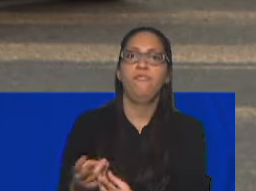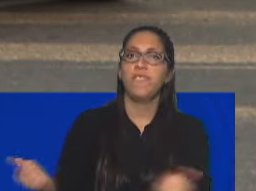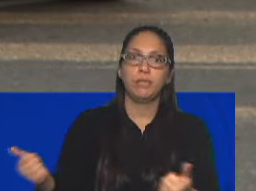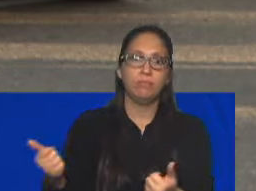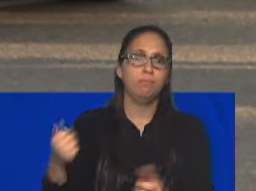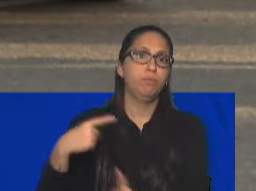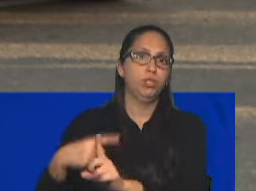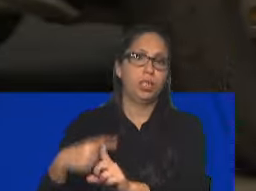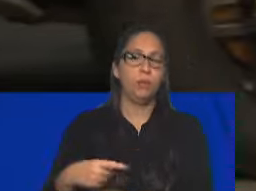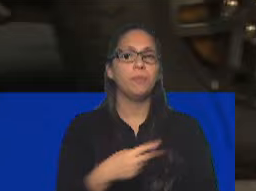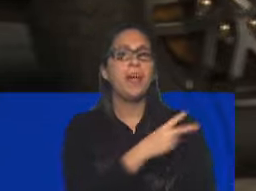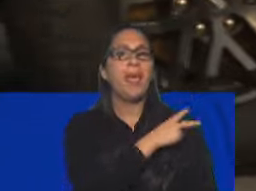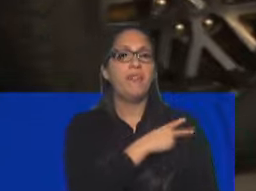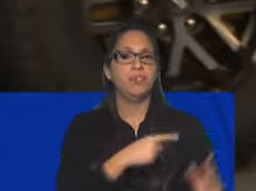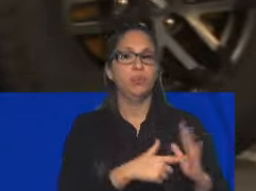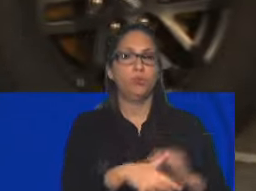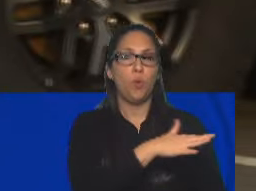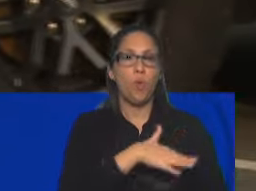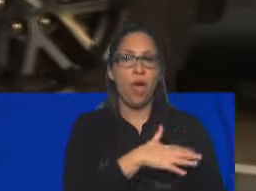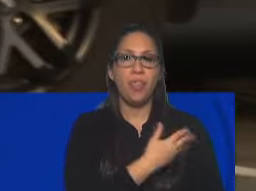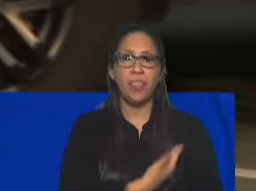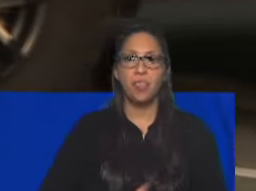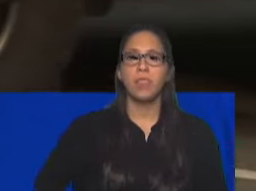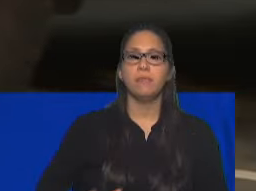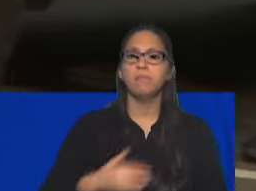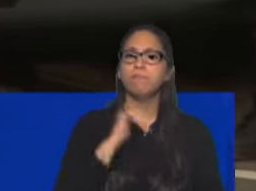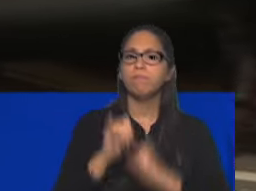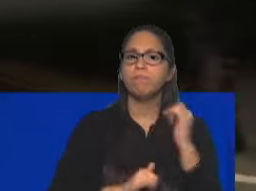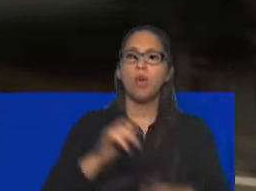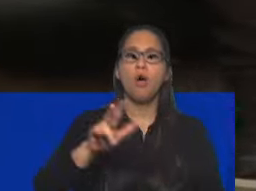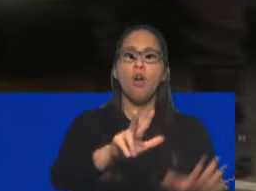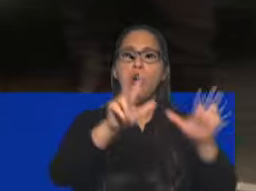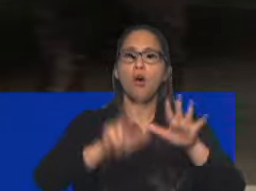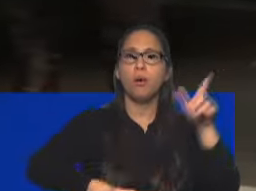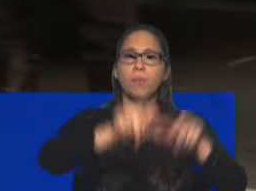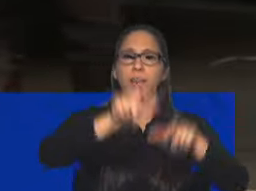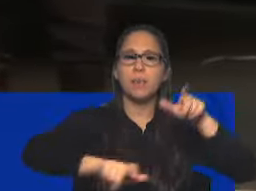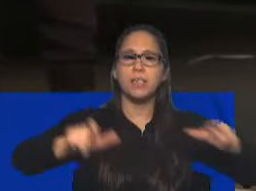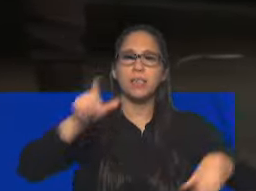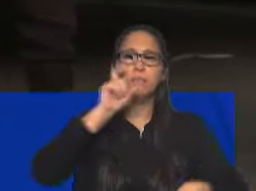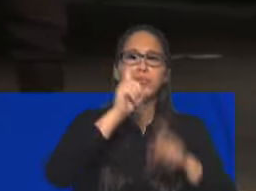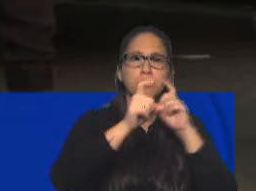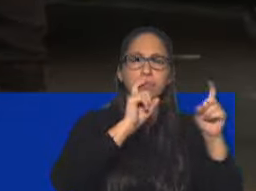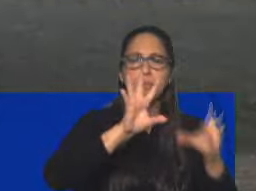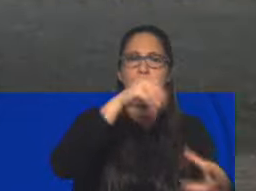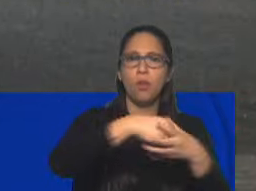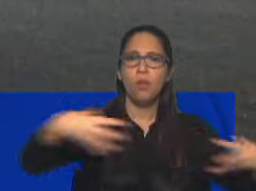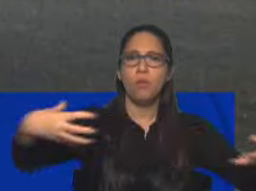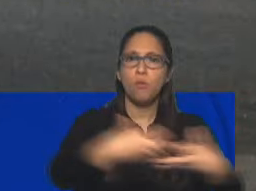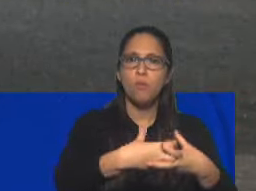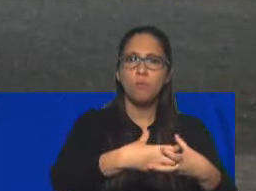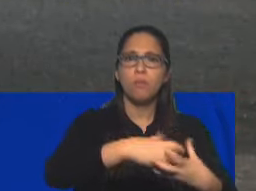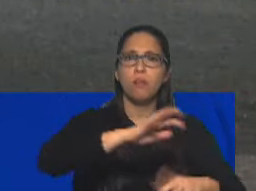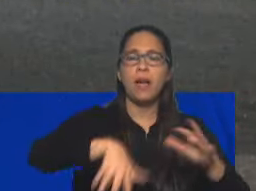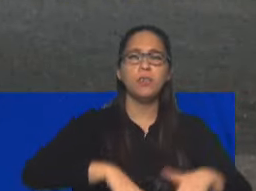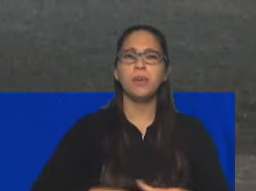exitosa. El jefe de gobierno porteño brindó detalles sobre la detención de 8 delincuentes que conformaban una banda criminal que habría cometido